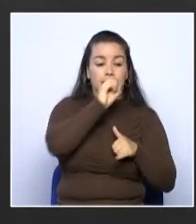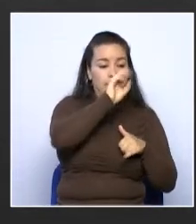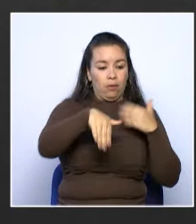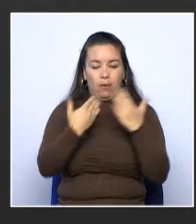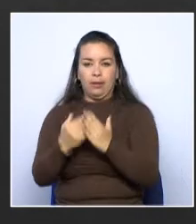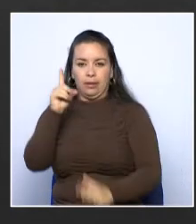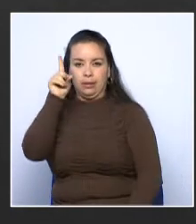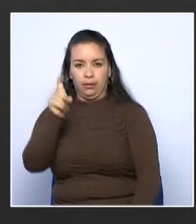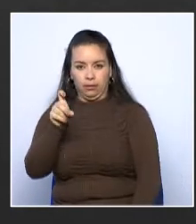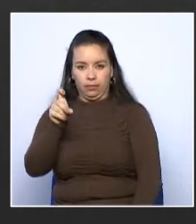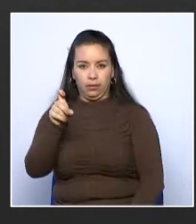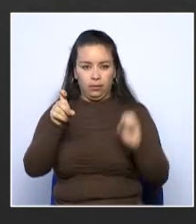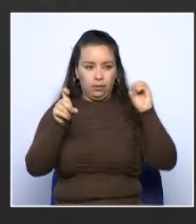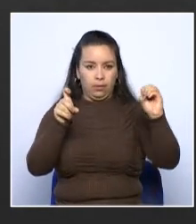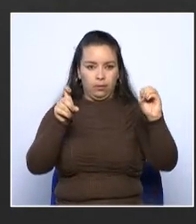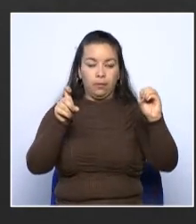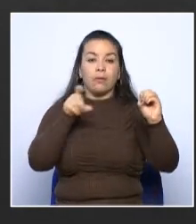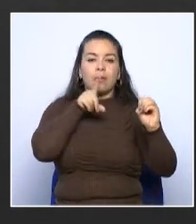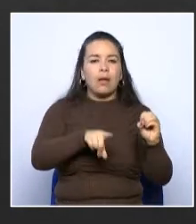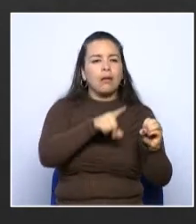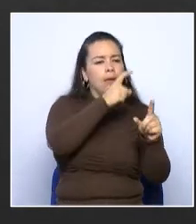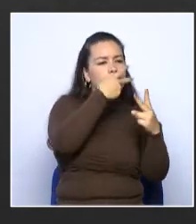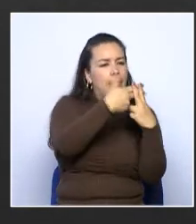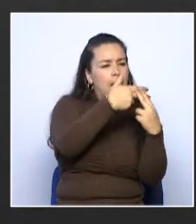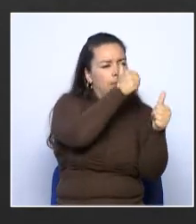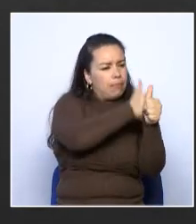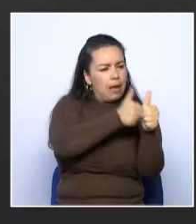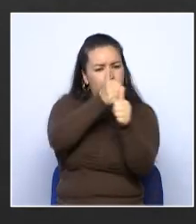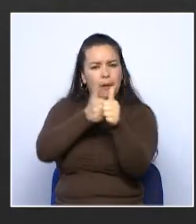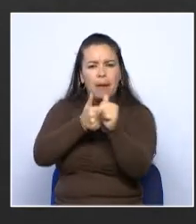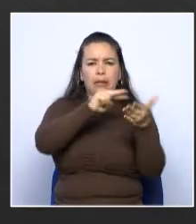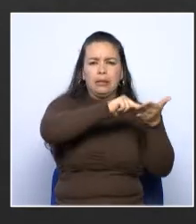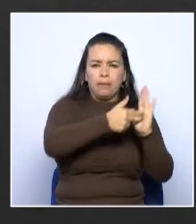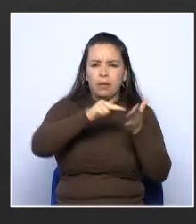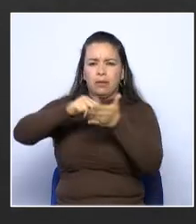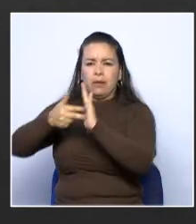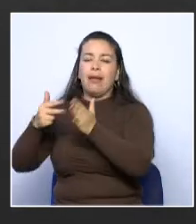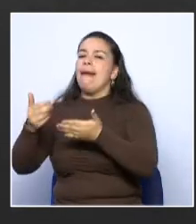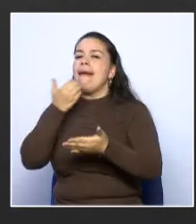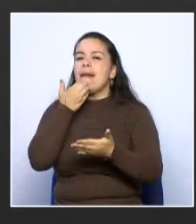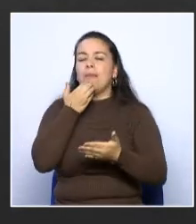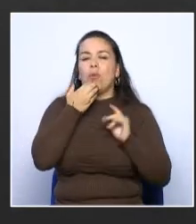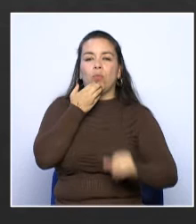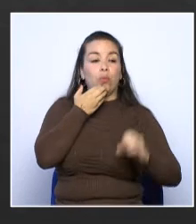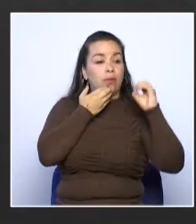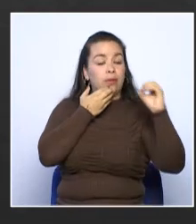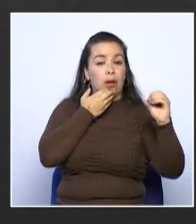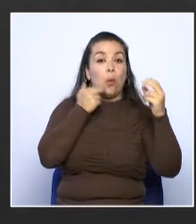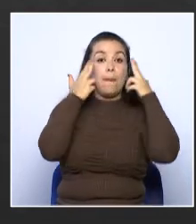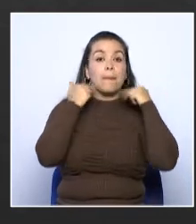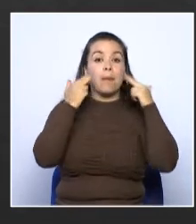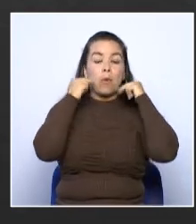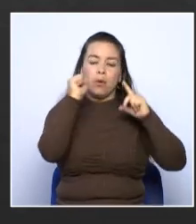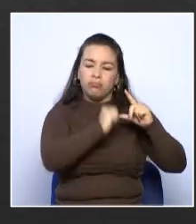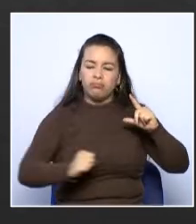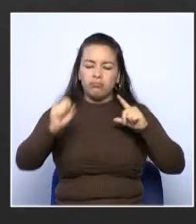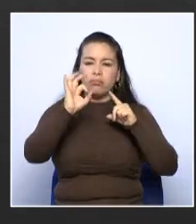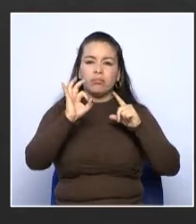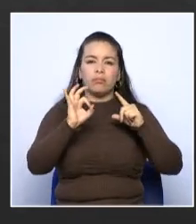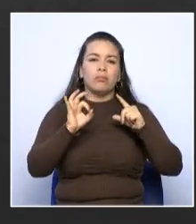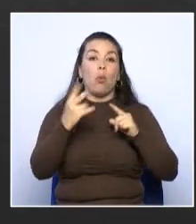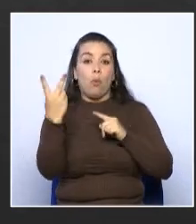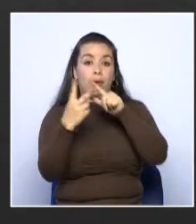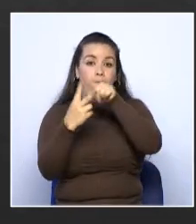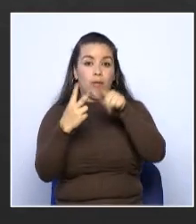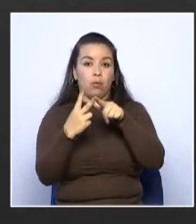6, donde cada número tiene un significado. Por ejemplo, si a una paciente le sale un BIRADS 0 en una mamografía o en una ecografía o en